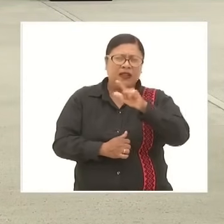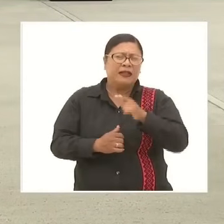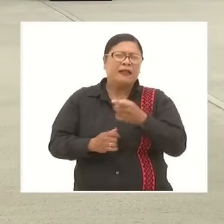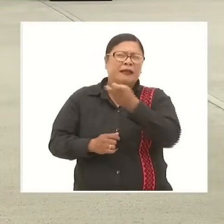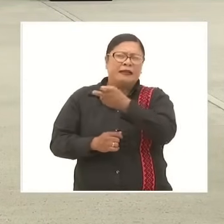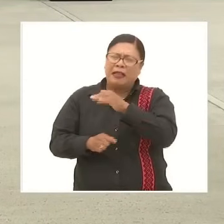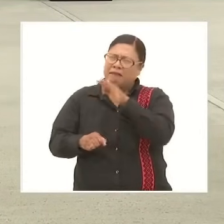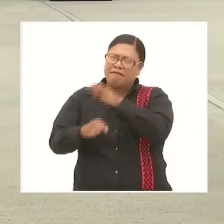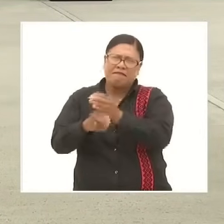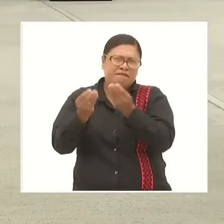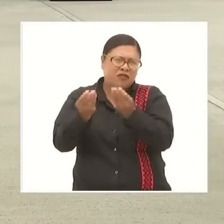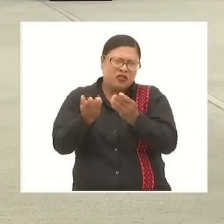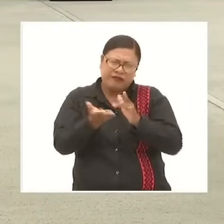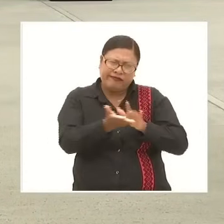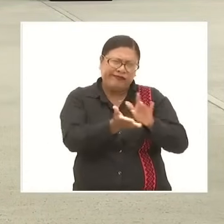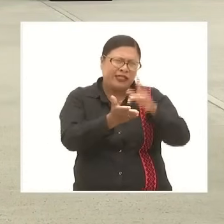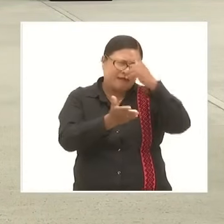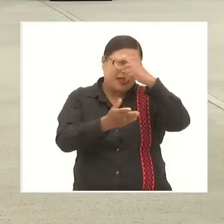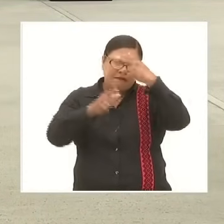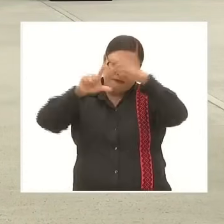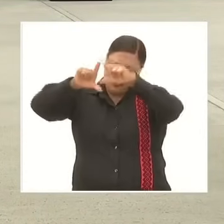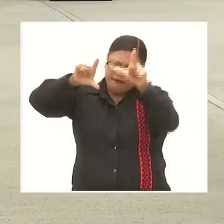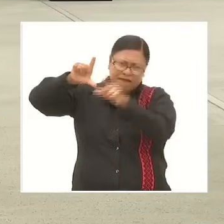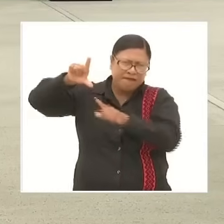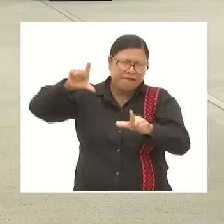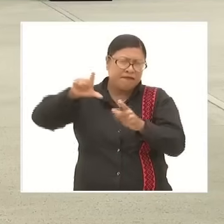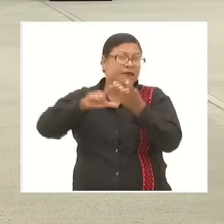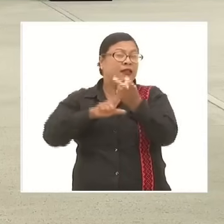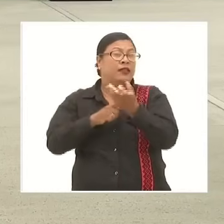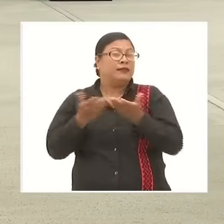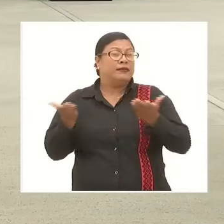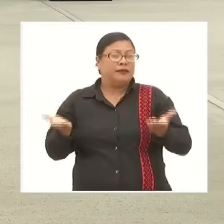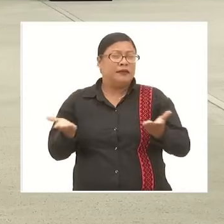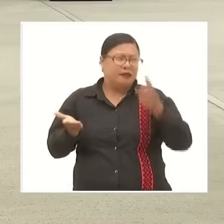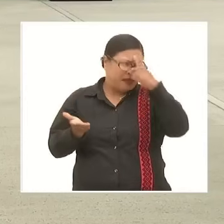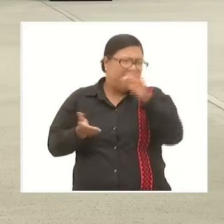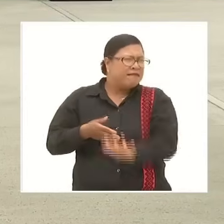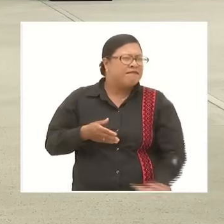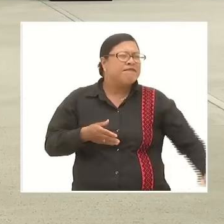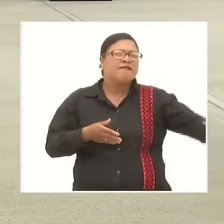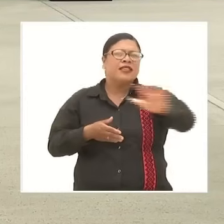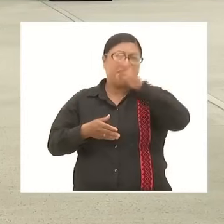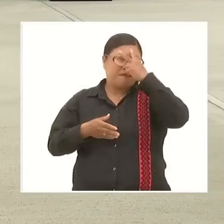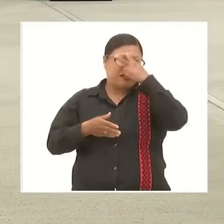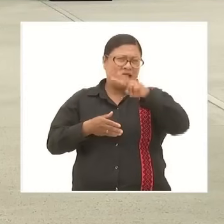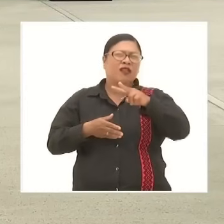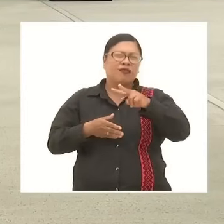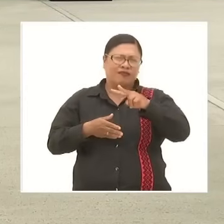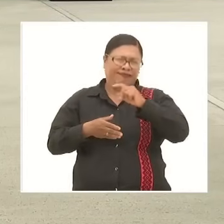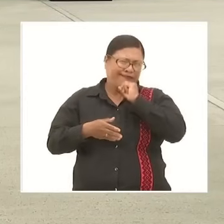dado y lo que le dan a nuestra patria, por lo que le dan al pueblo de México y a la